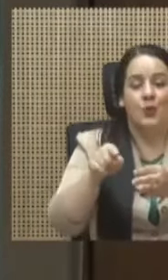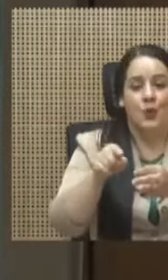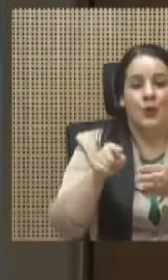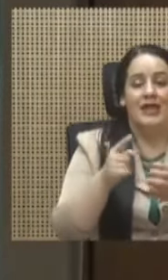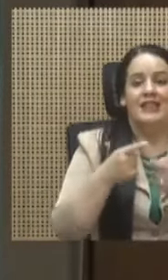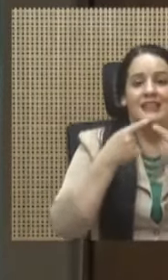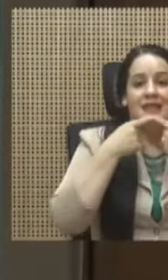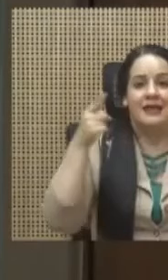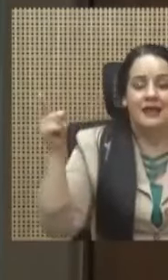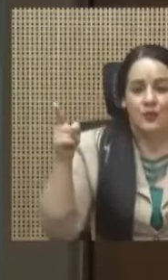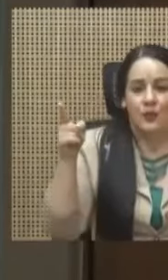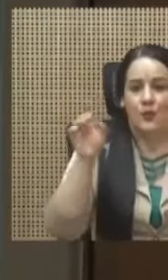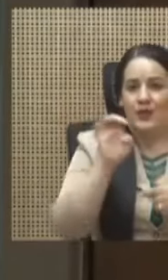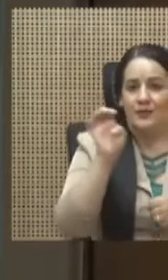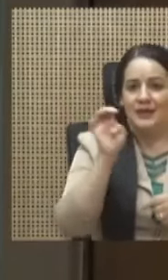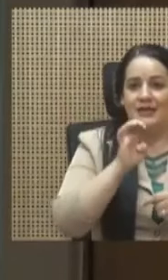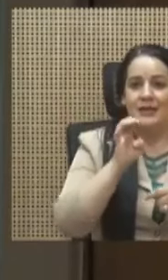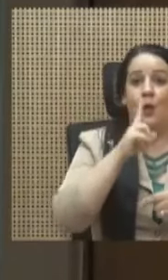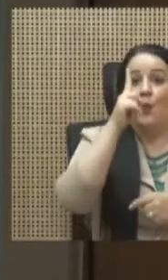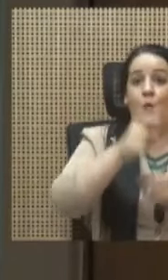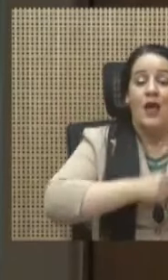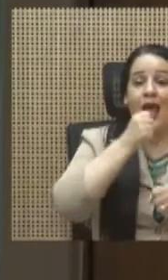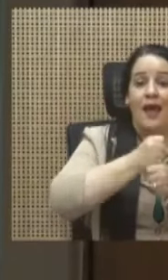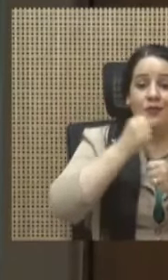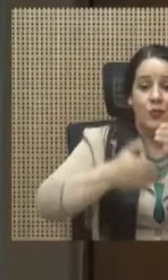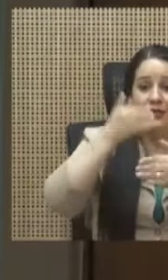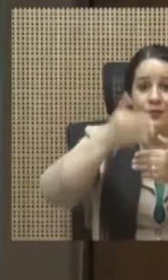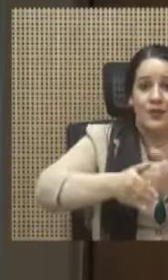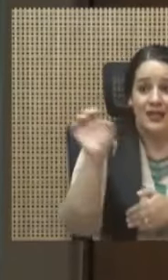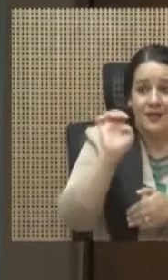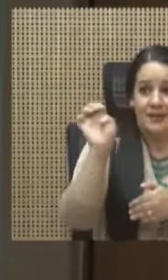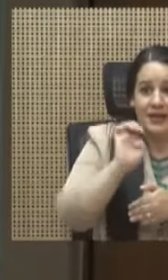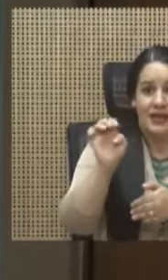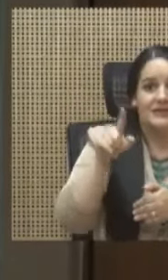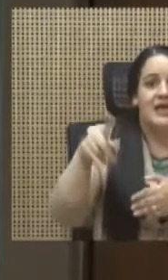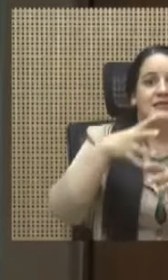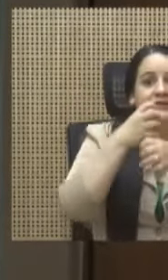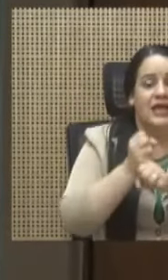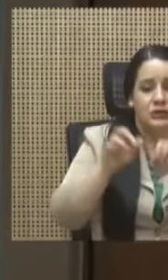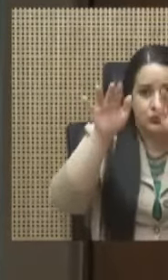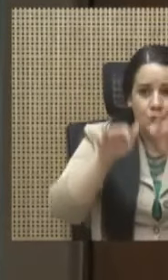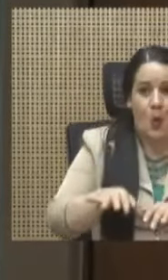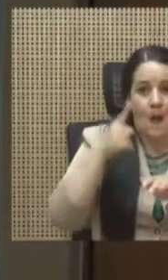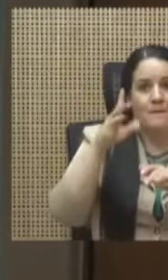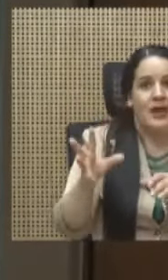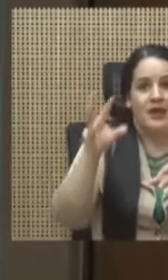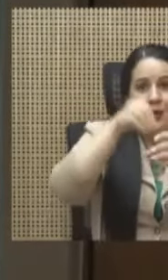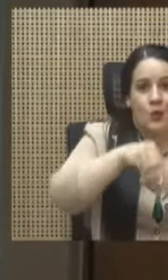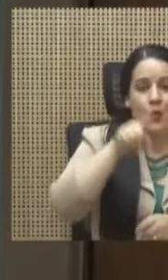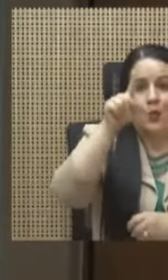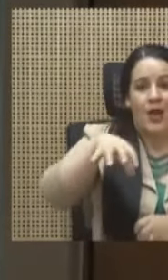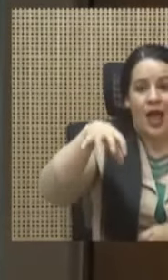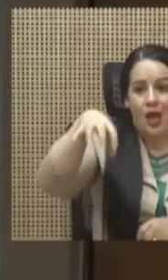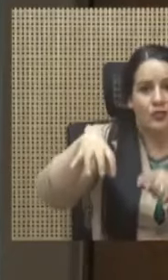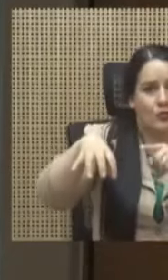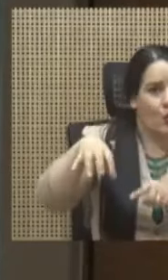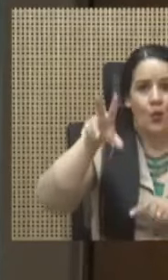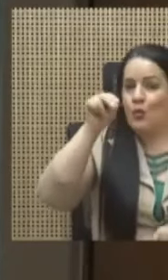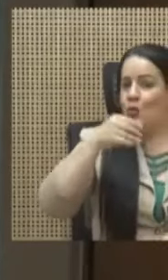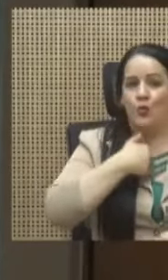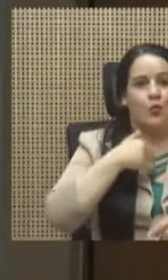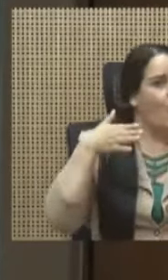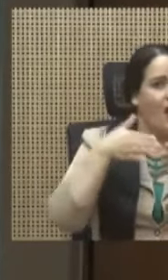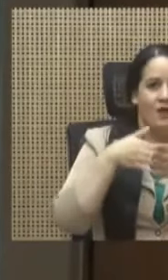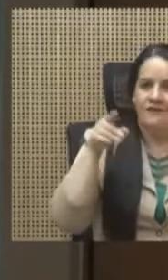un año después de la emergencia para meter a un cantón que no tuvo las